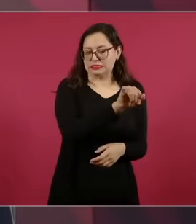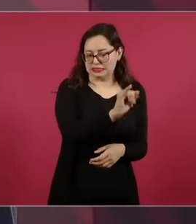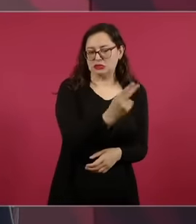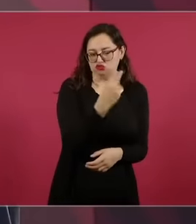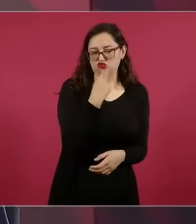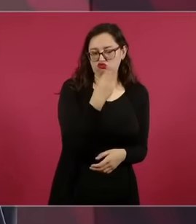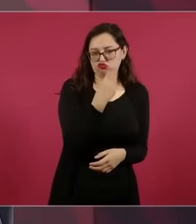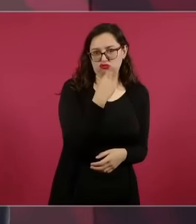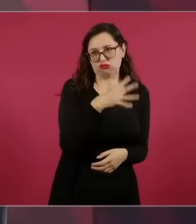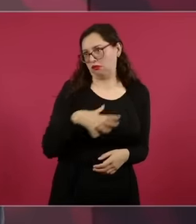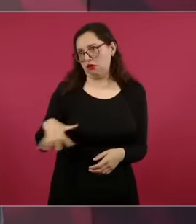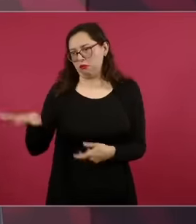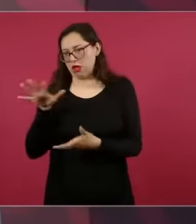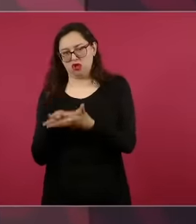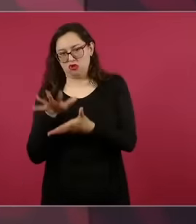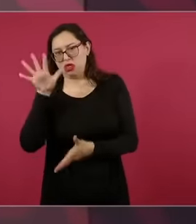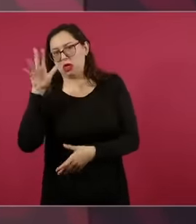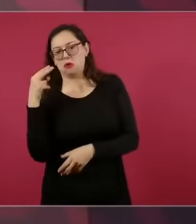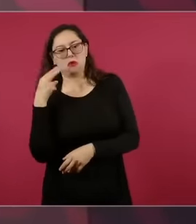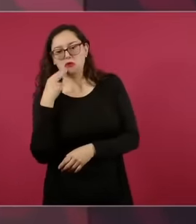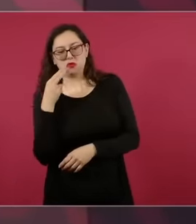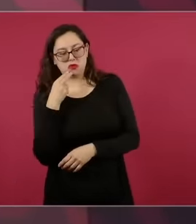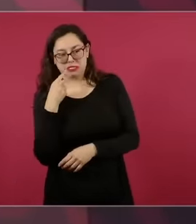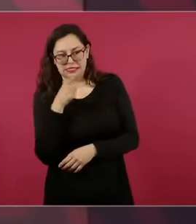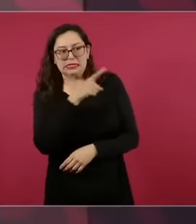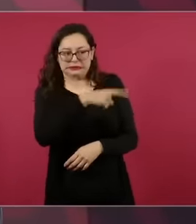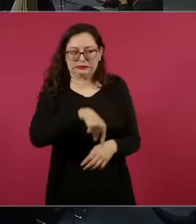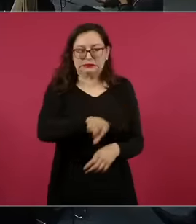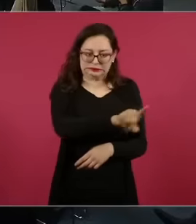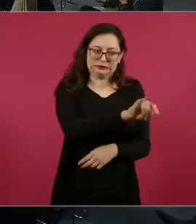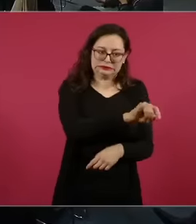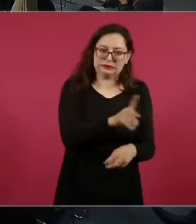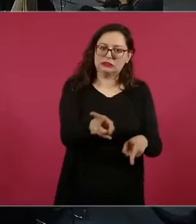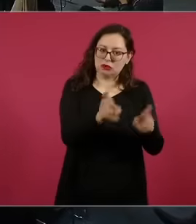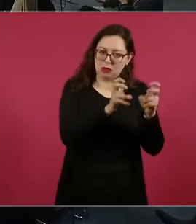y que para que puedan saquear